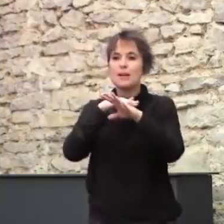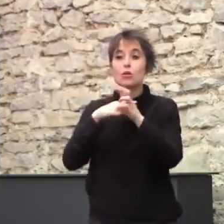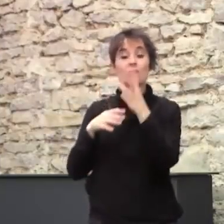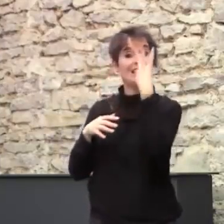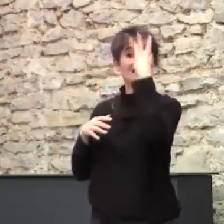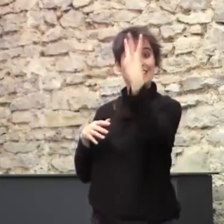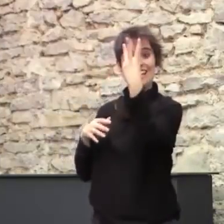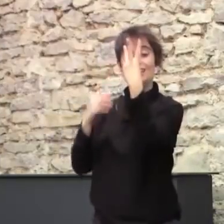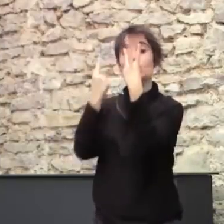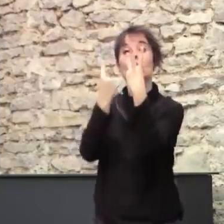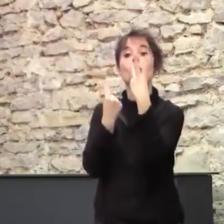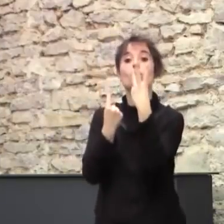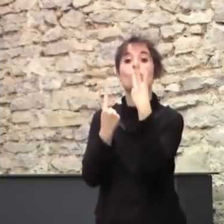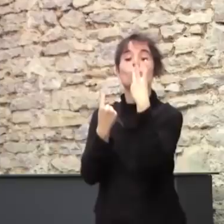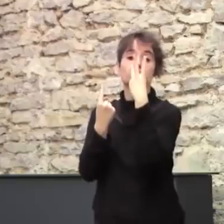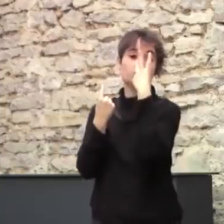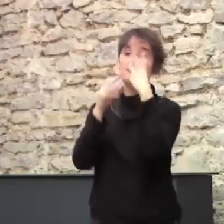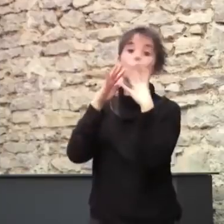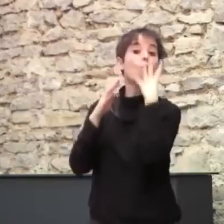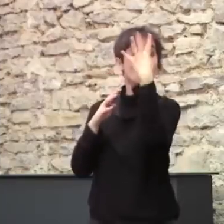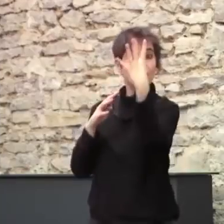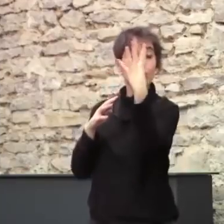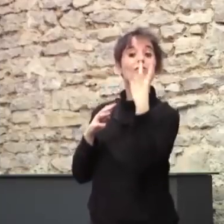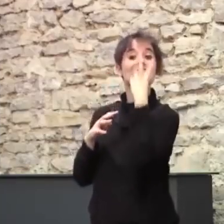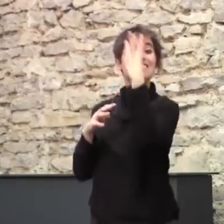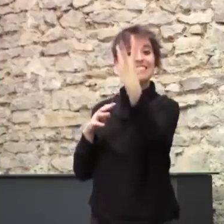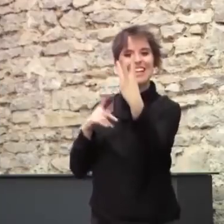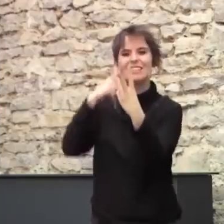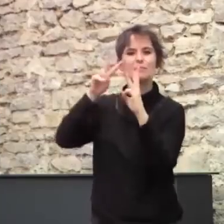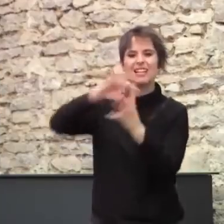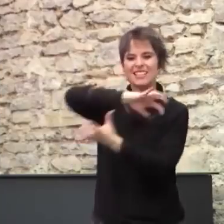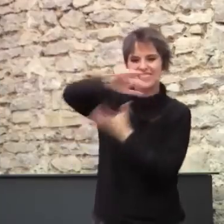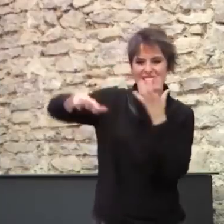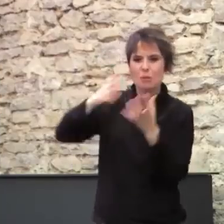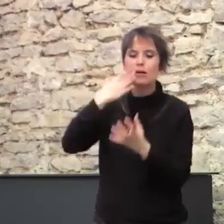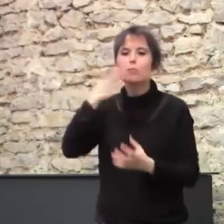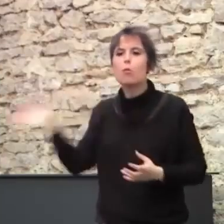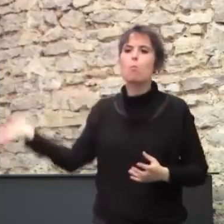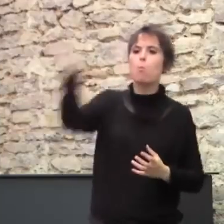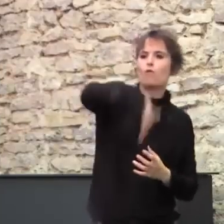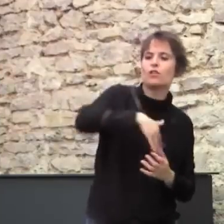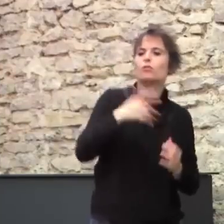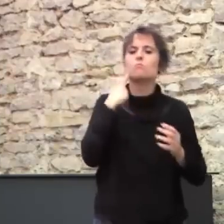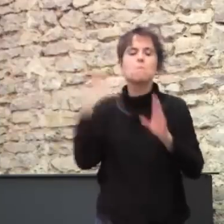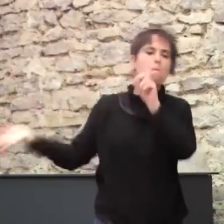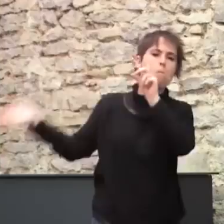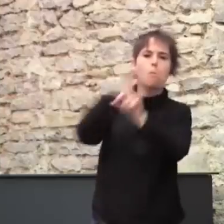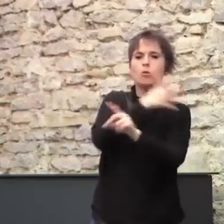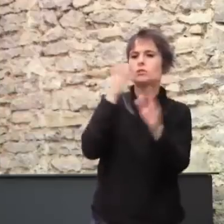tres de cada cuatro ven como algo normal la violencia machista. No, no identifica, por ejemplo, un bofetón como